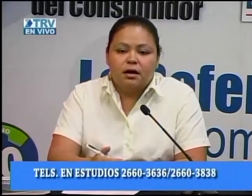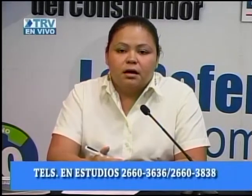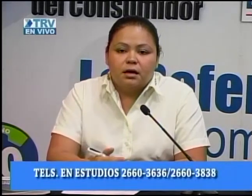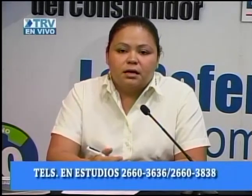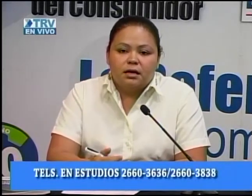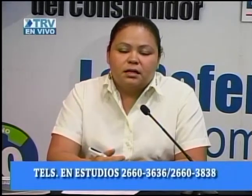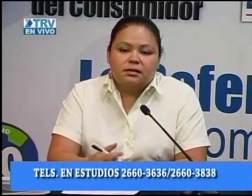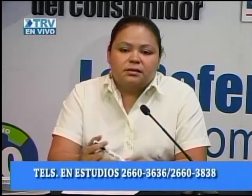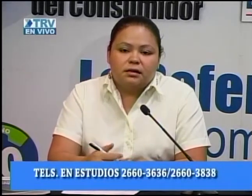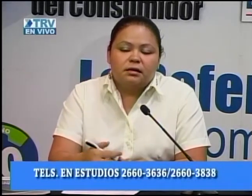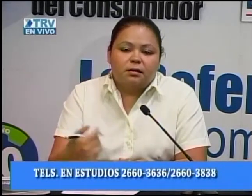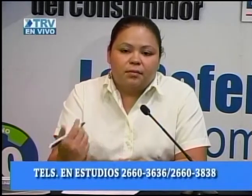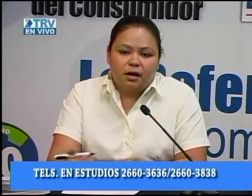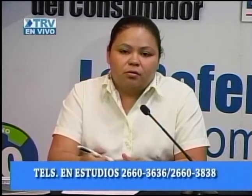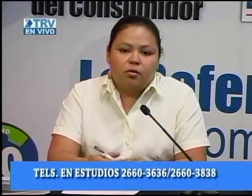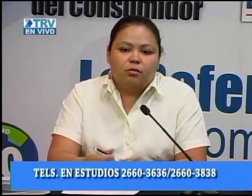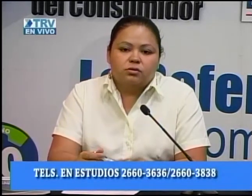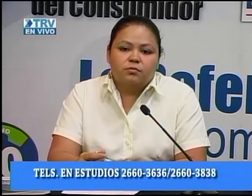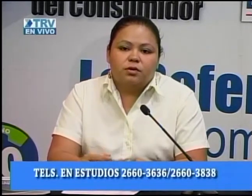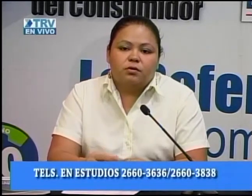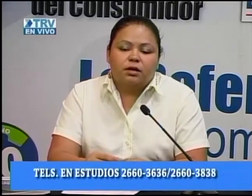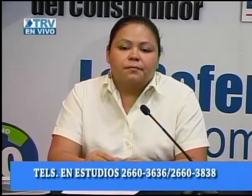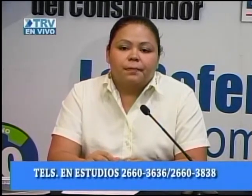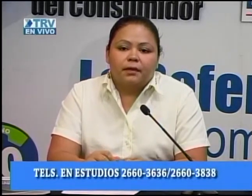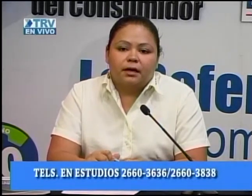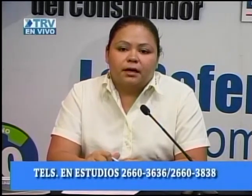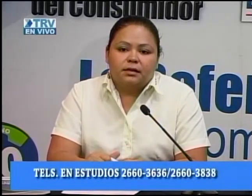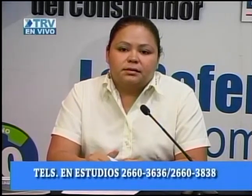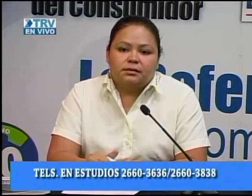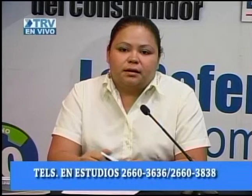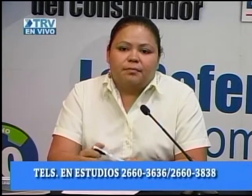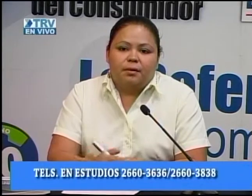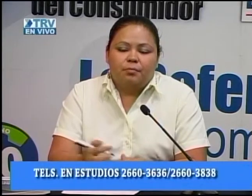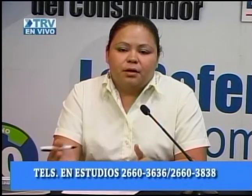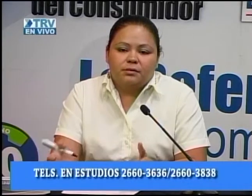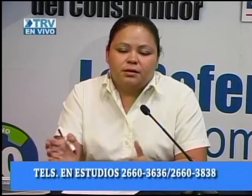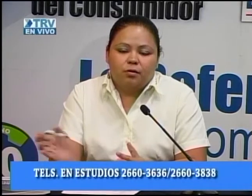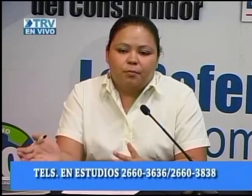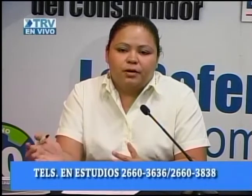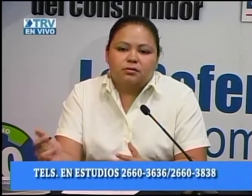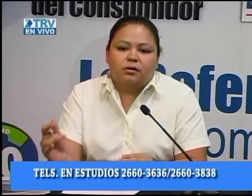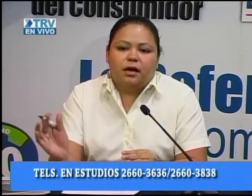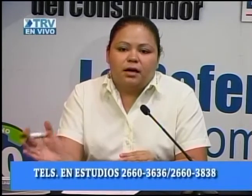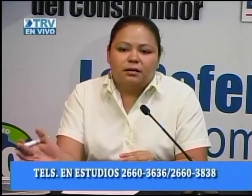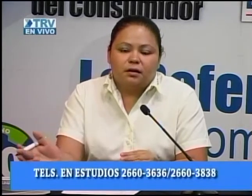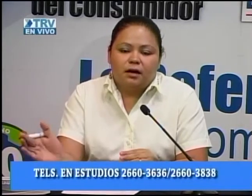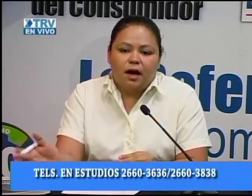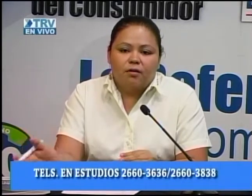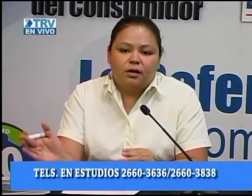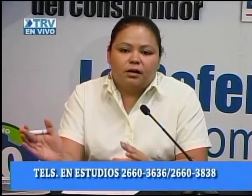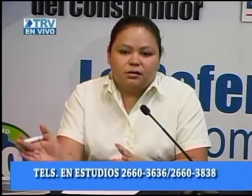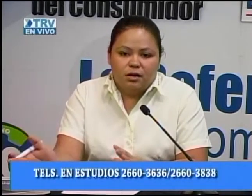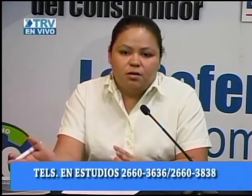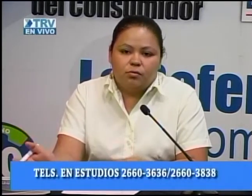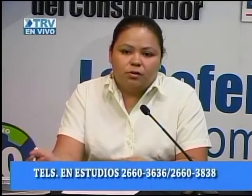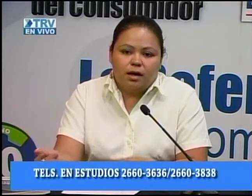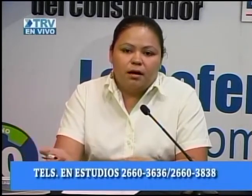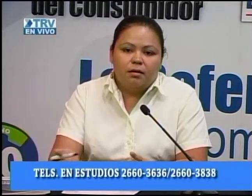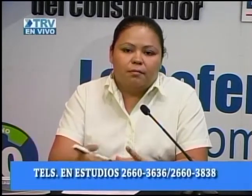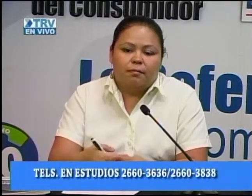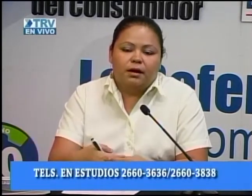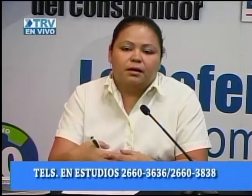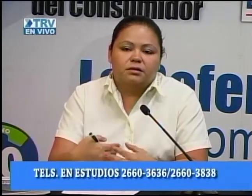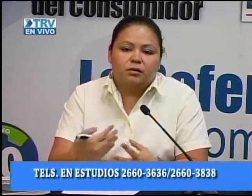garantía. Y decirle también a los consumidores que también puede ser lo opuesto, que han entregado el artículo